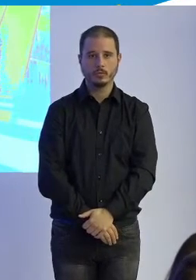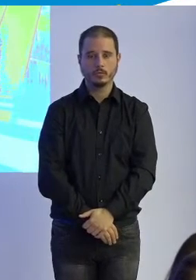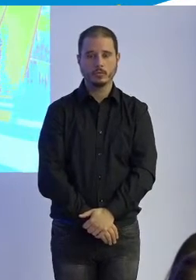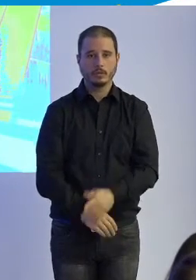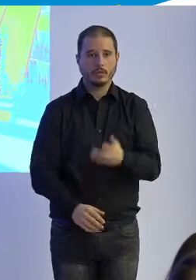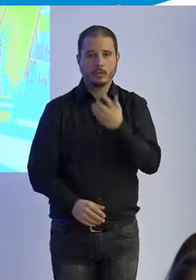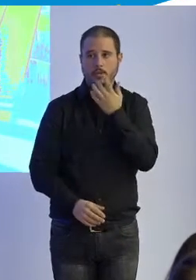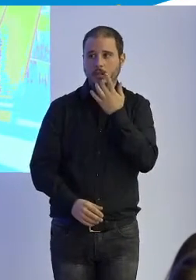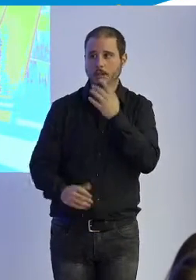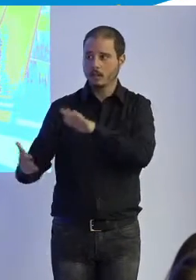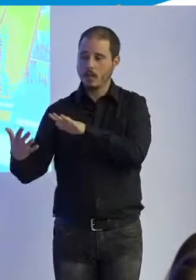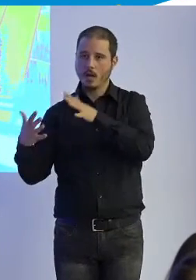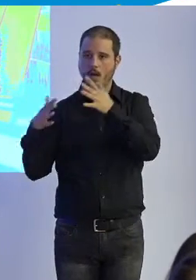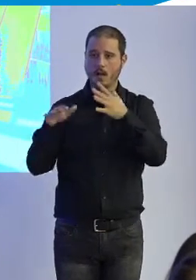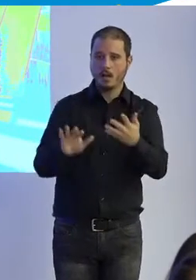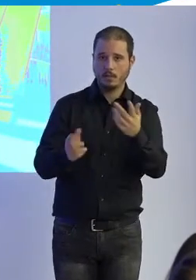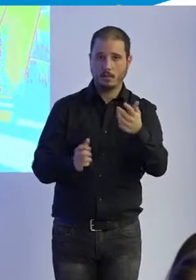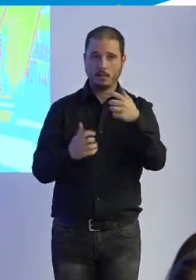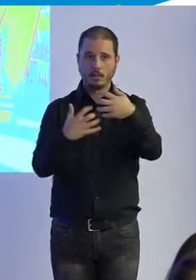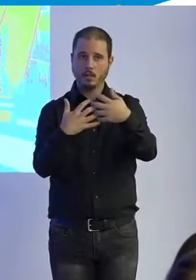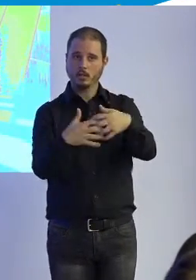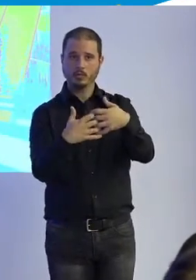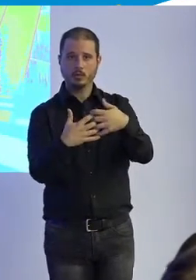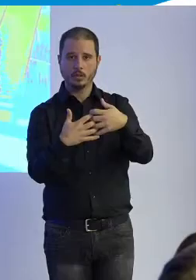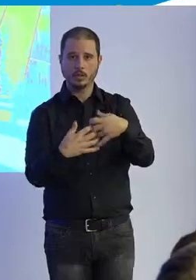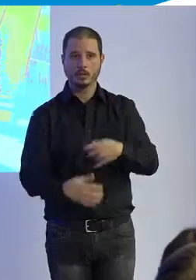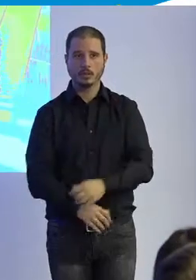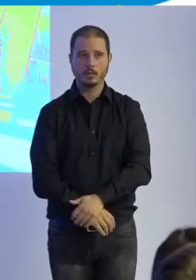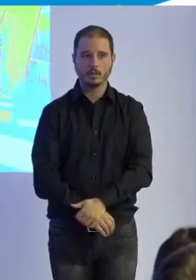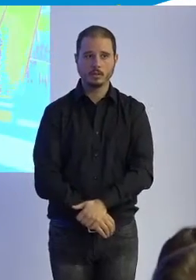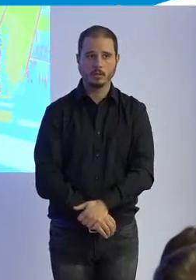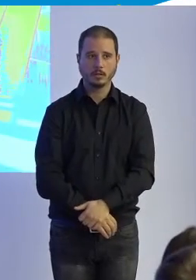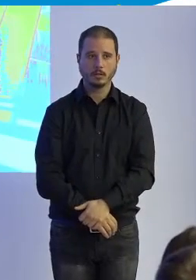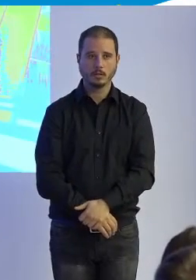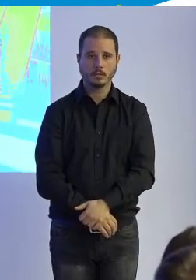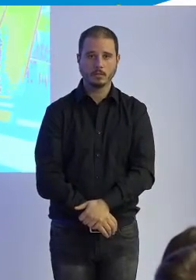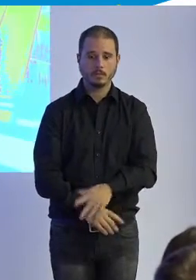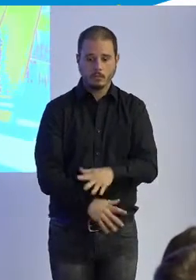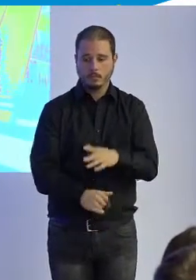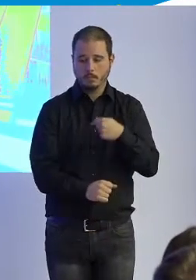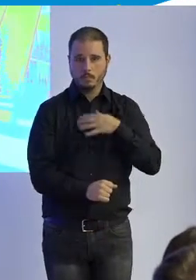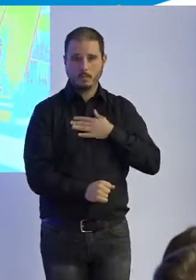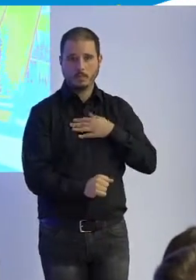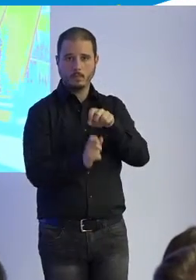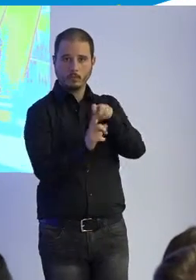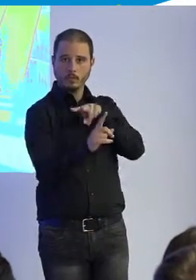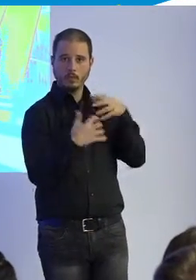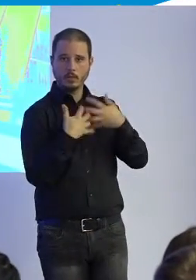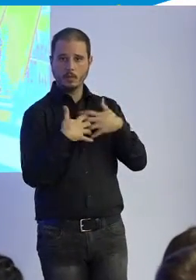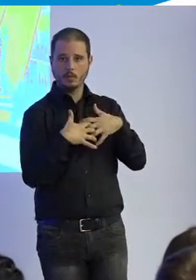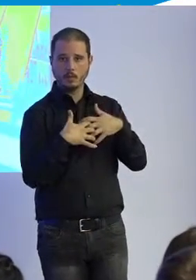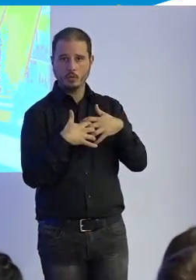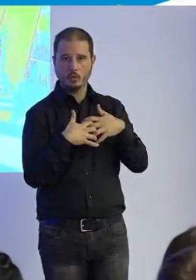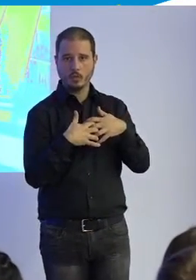intente aplicar just in time en la industria ahora, desde la parte más industrial, por ejemplo,